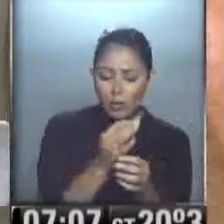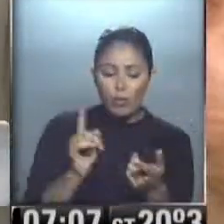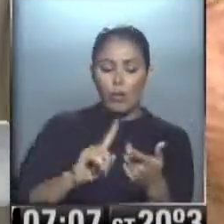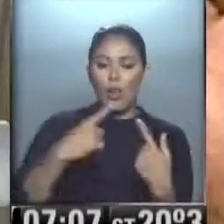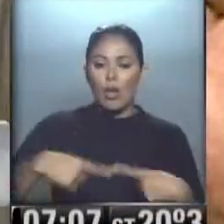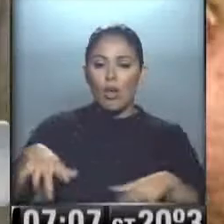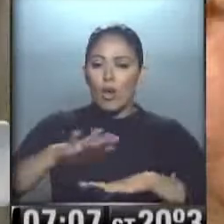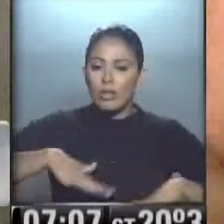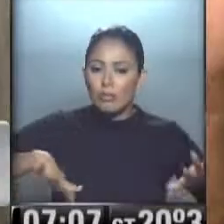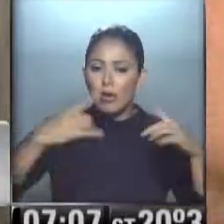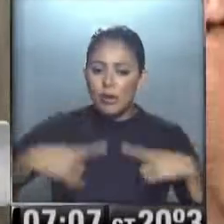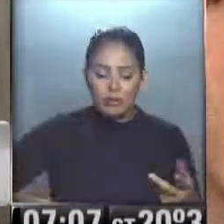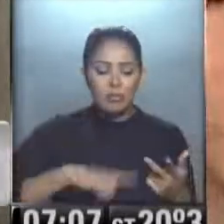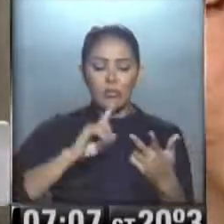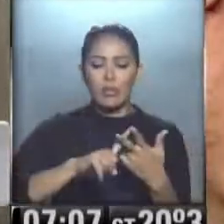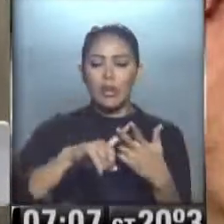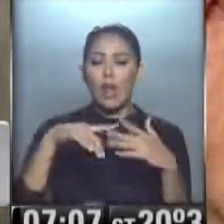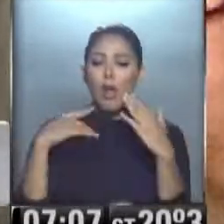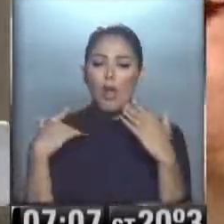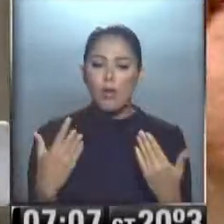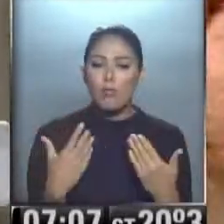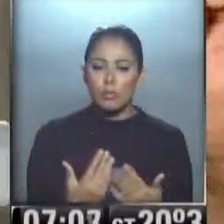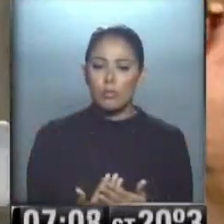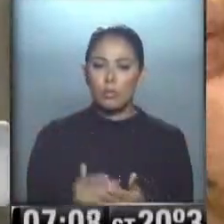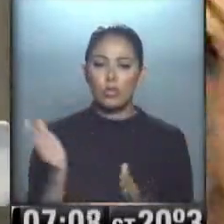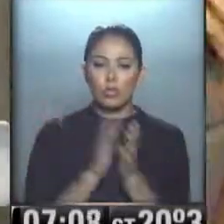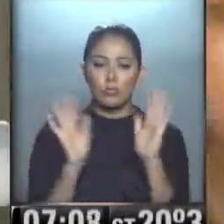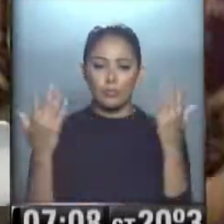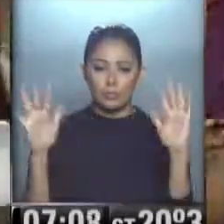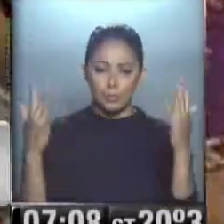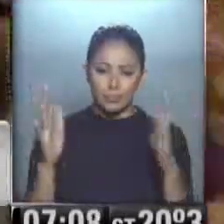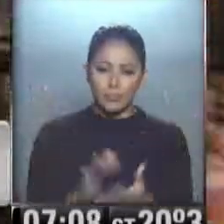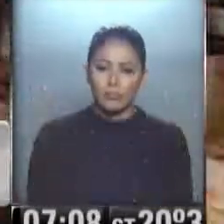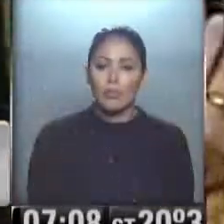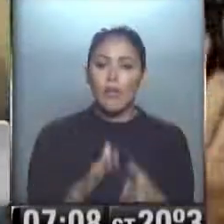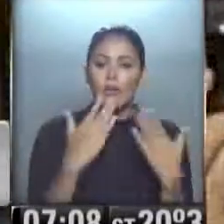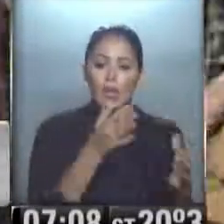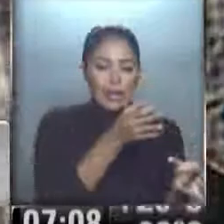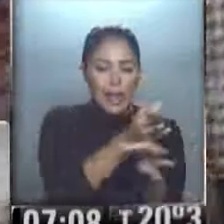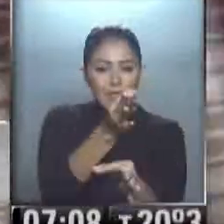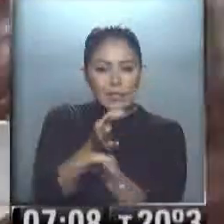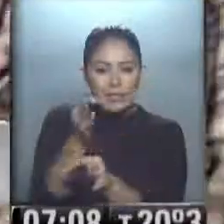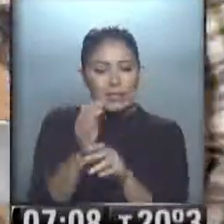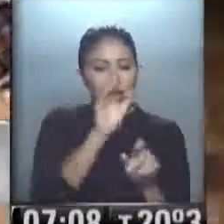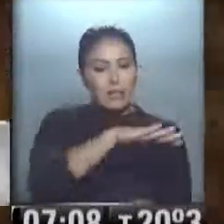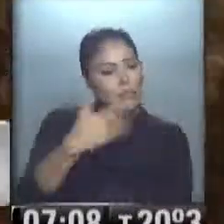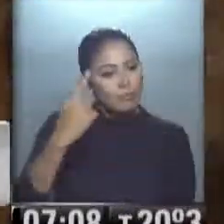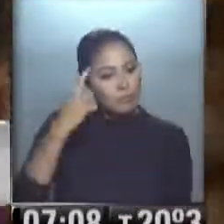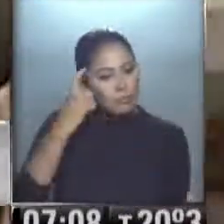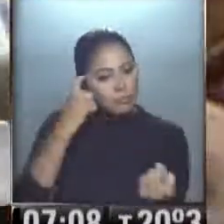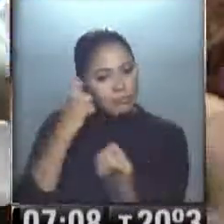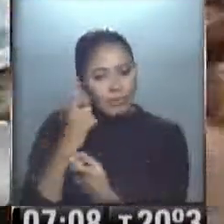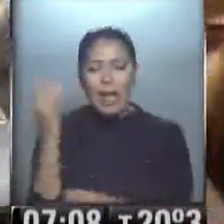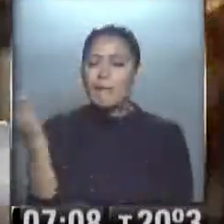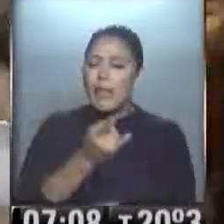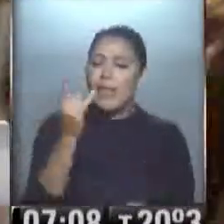para garantizar las condiciones de enseñanza y aprendizaje. Es